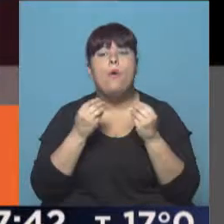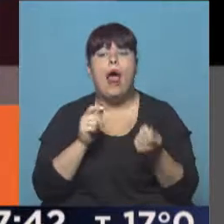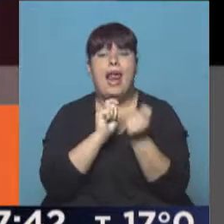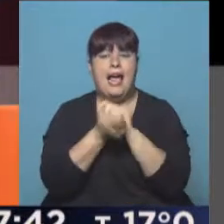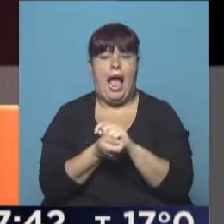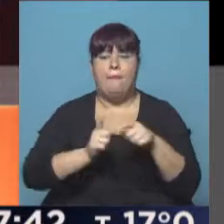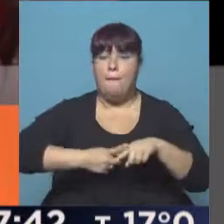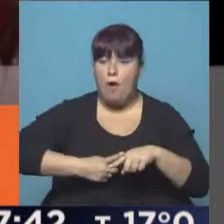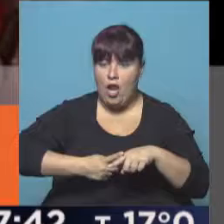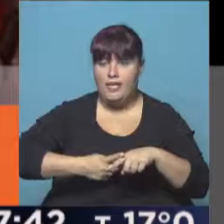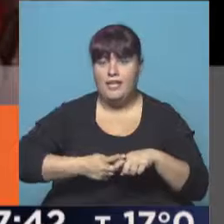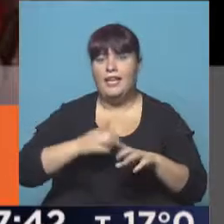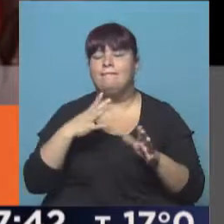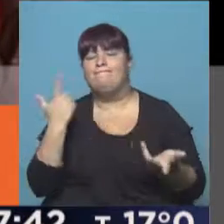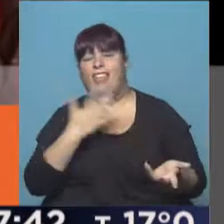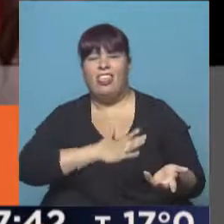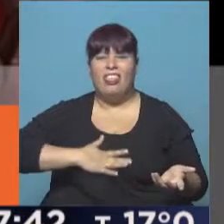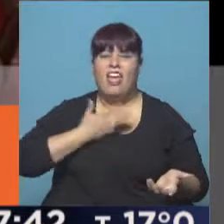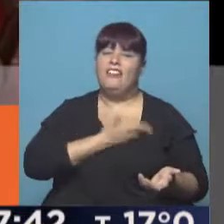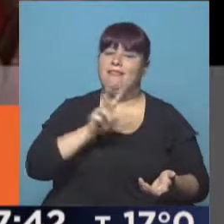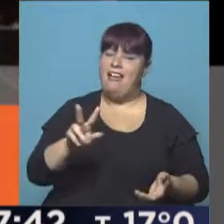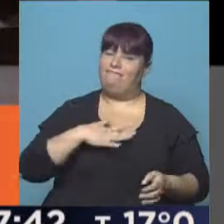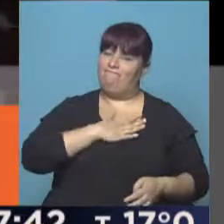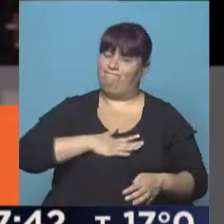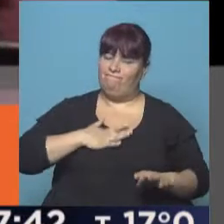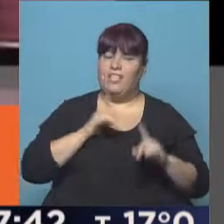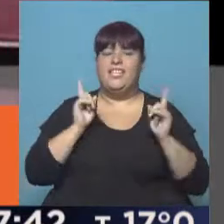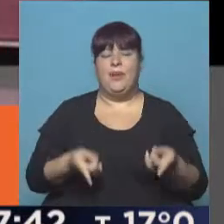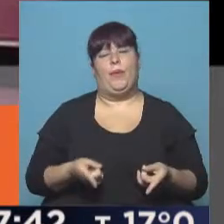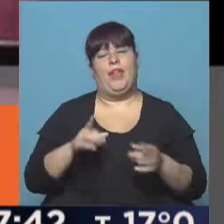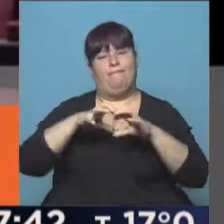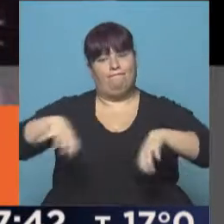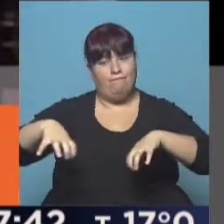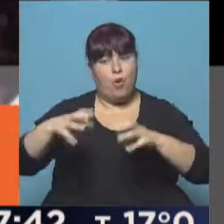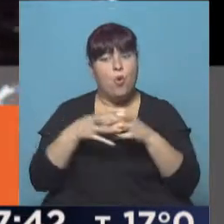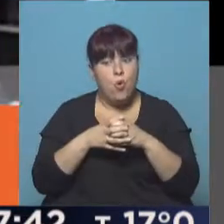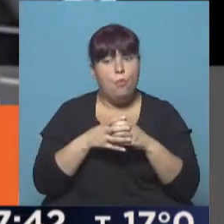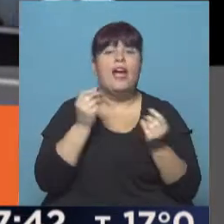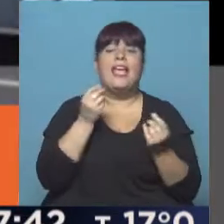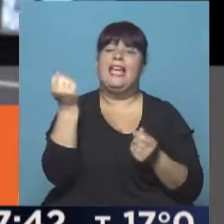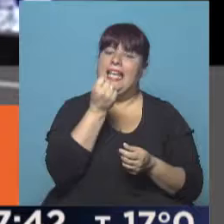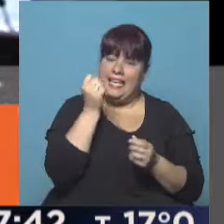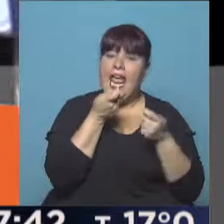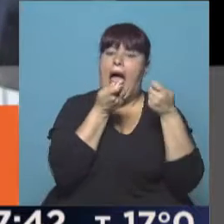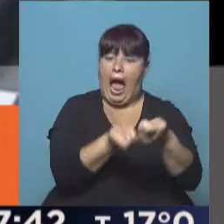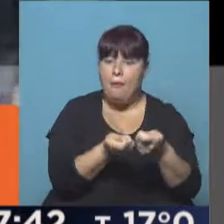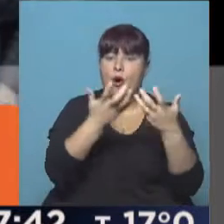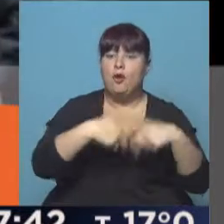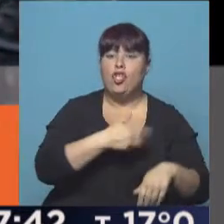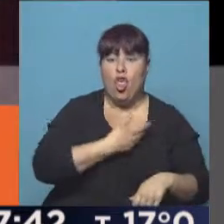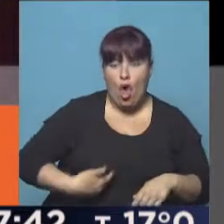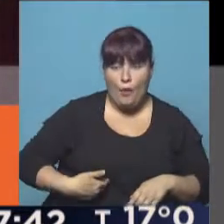reforma política que no termina de convencer al frente para la victoria y genera una división en el bloque entre los que quieren acompañar el proyecto